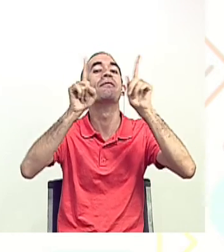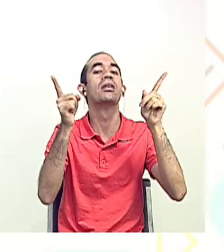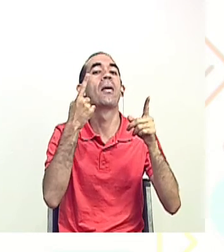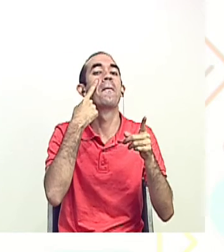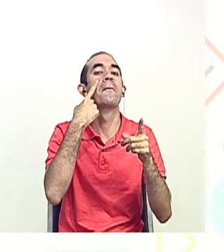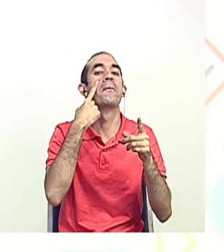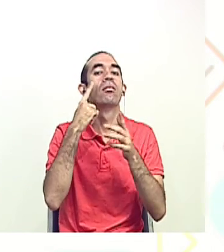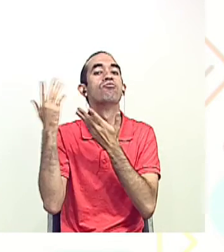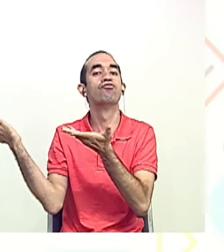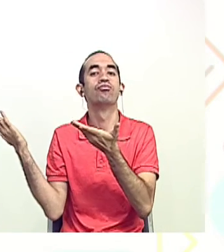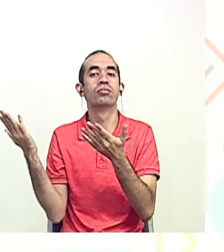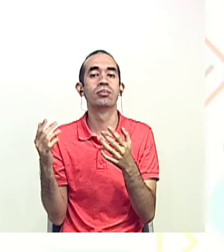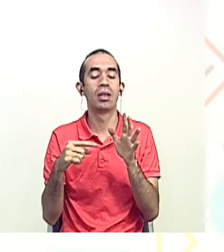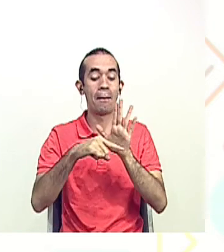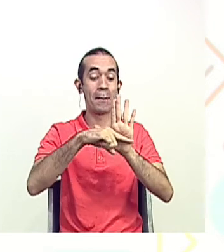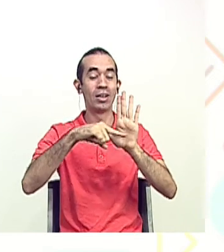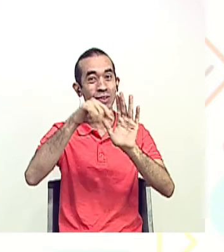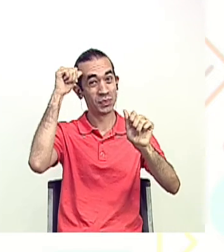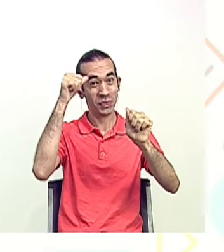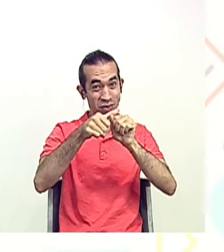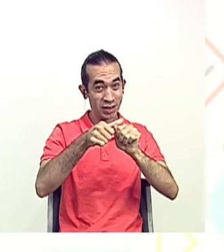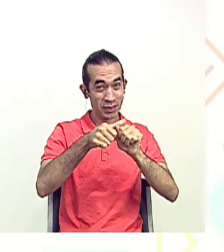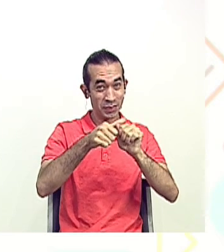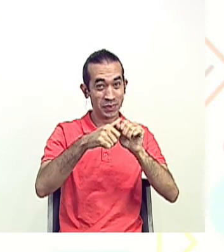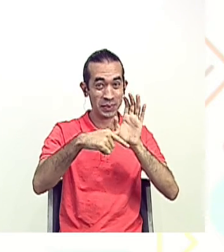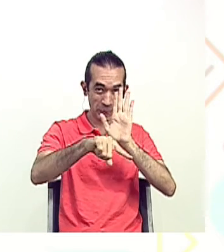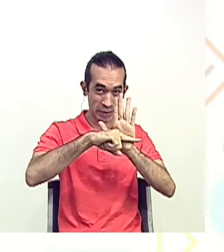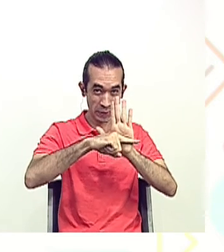a ir separada por un menos.